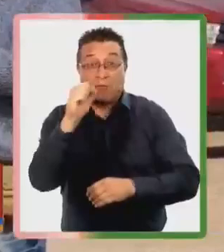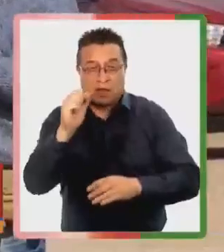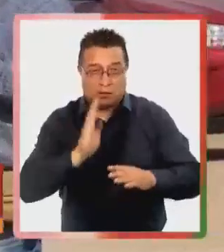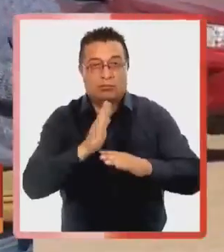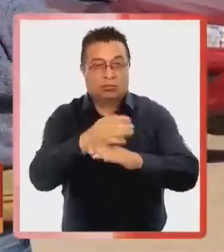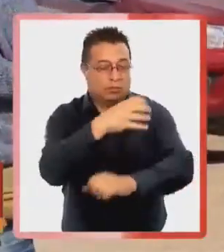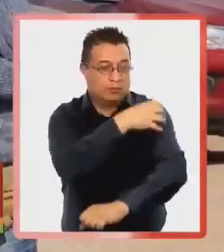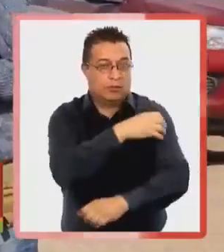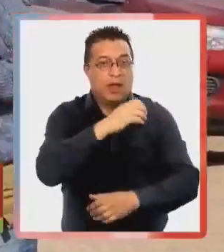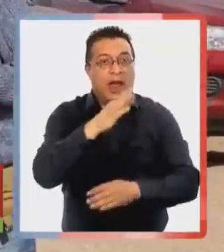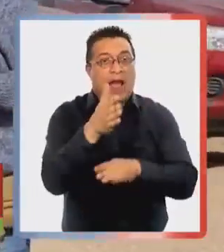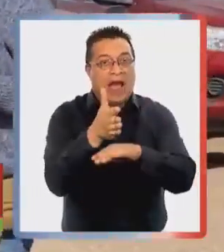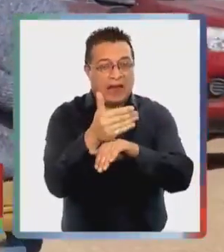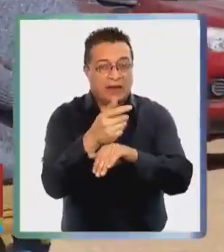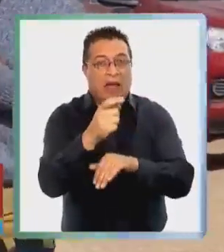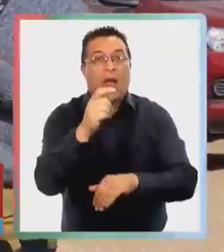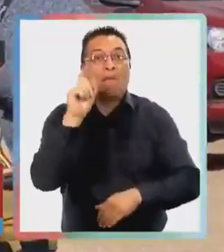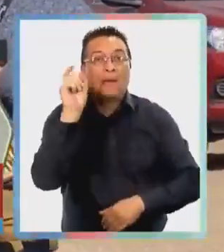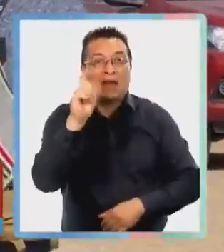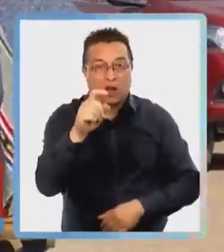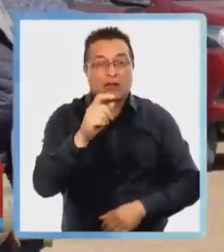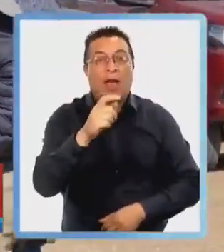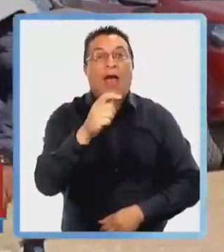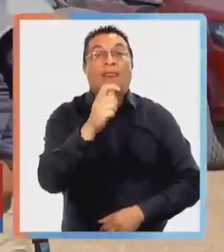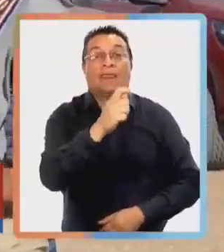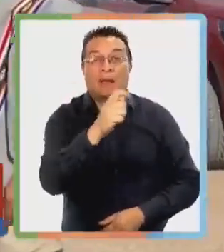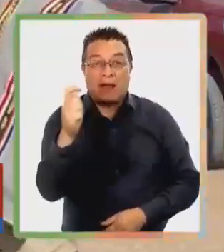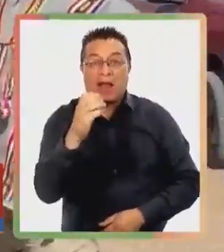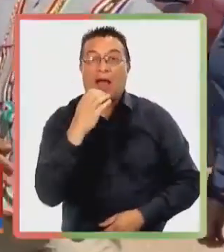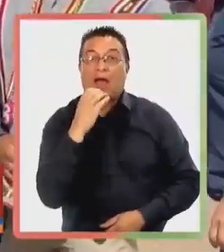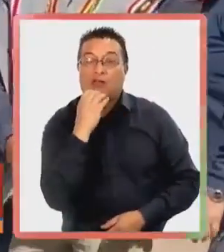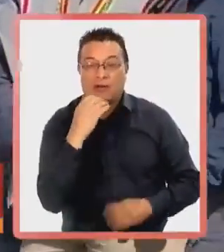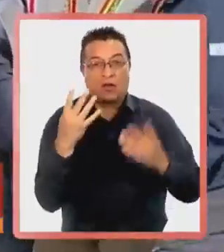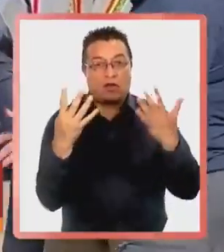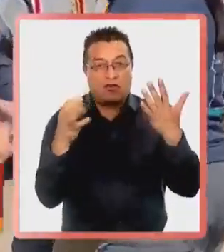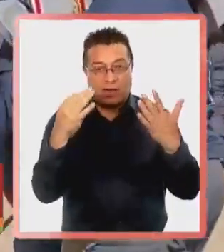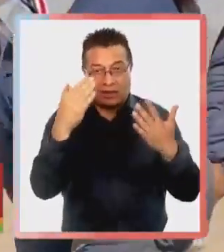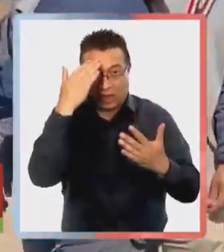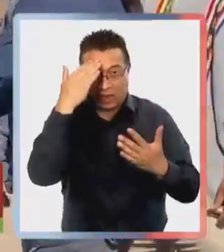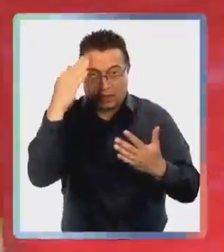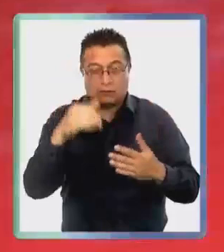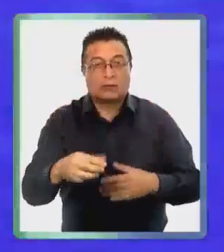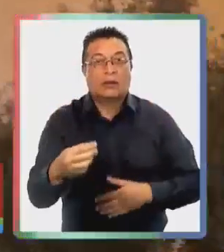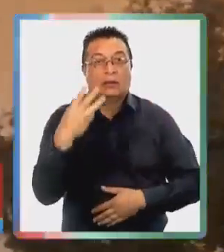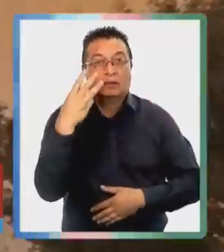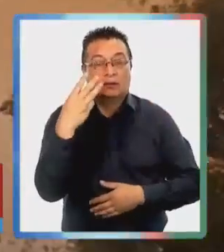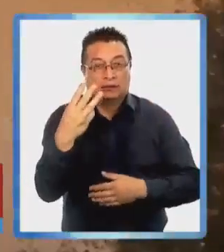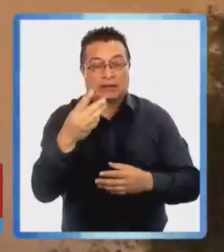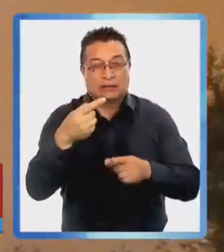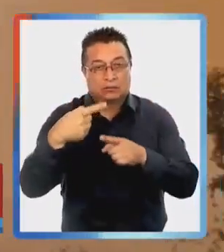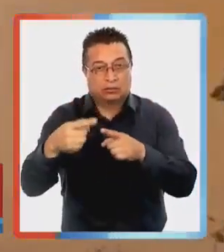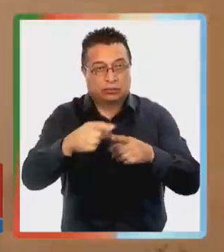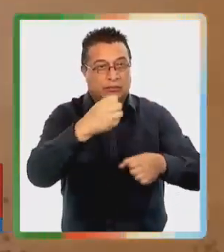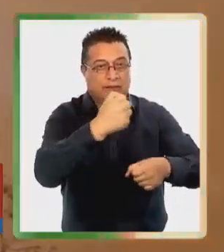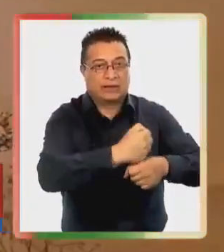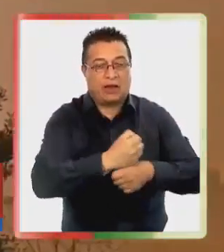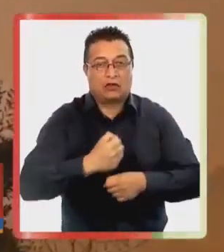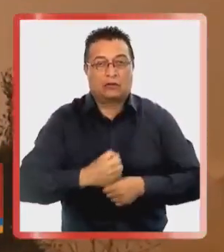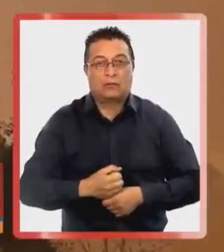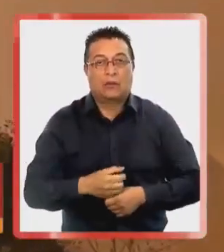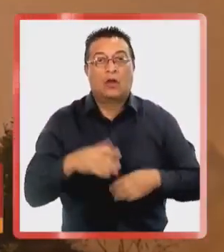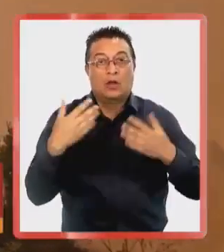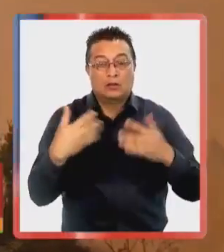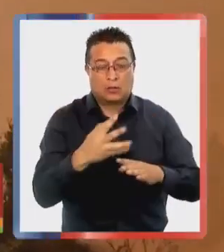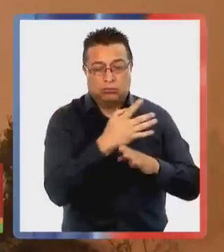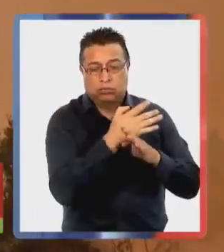Arica y Parinacota, Tarapacá y Antofagasta por 90 días y tendrán tres tipos de labores. Después de casi un mes, el